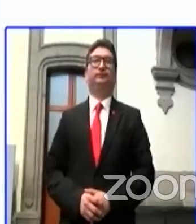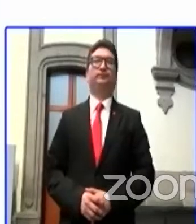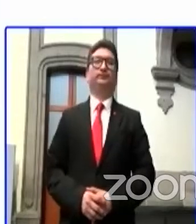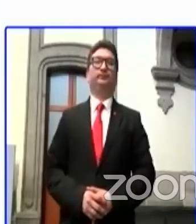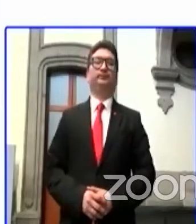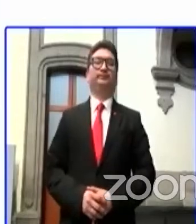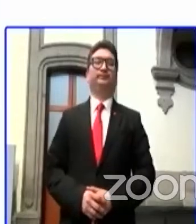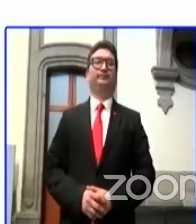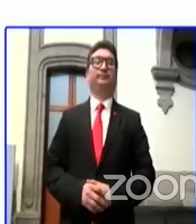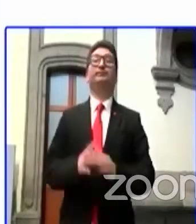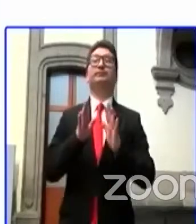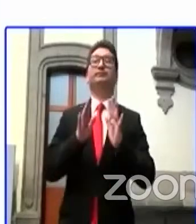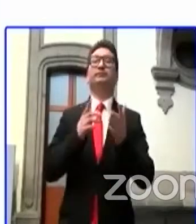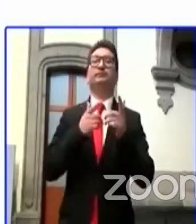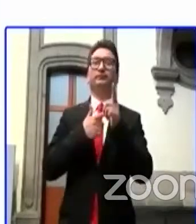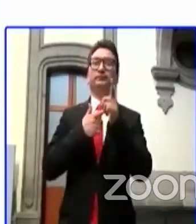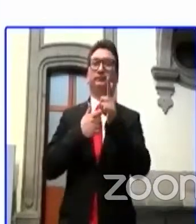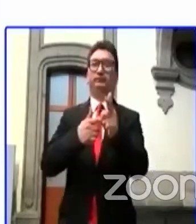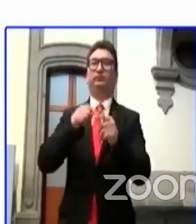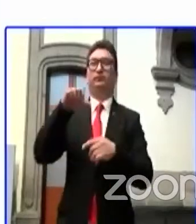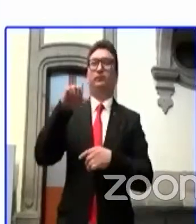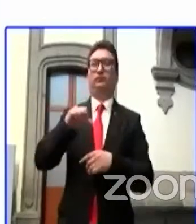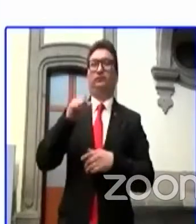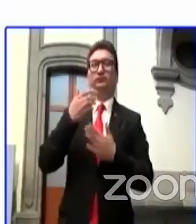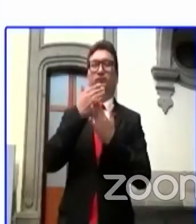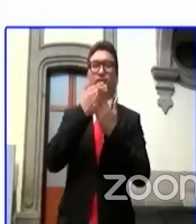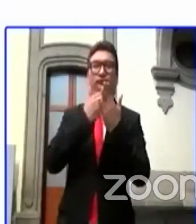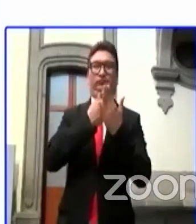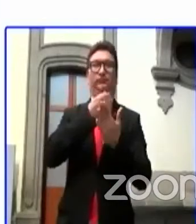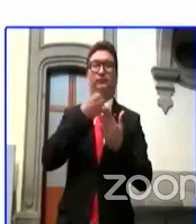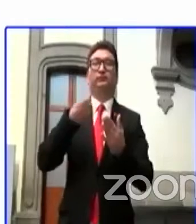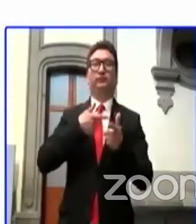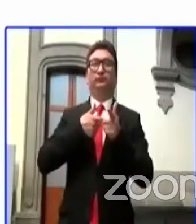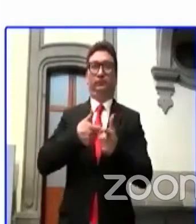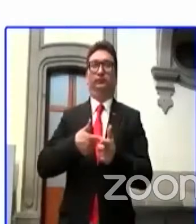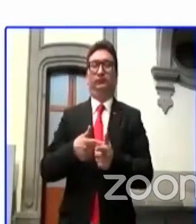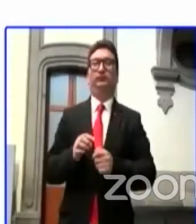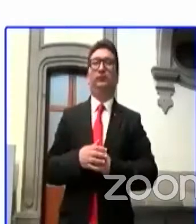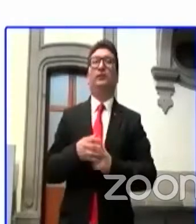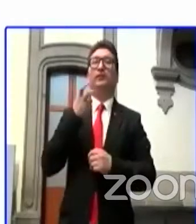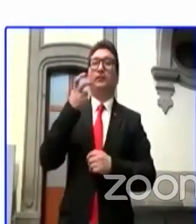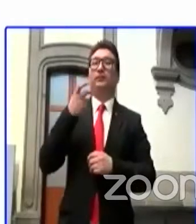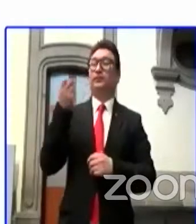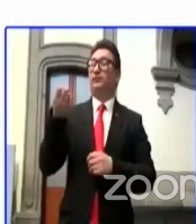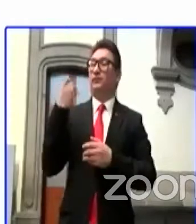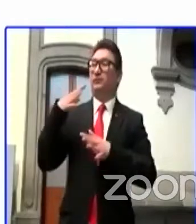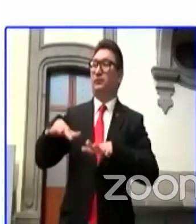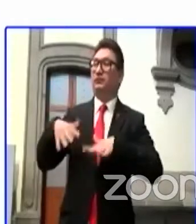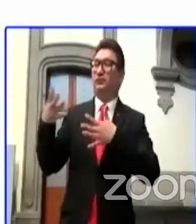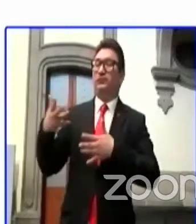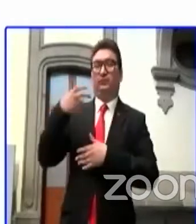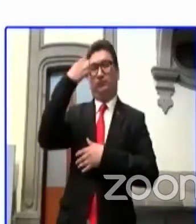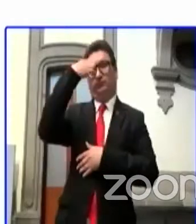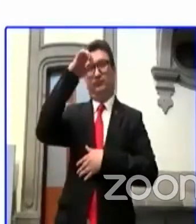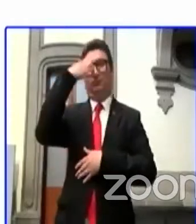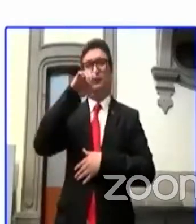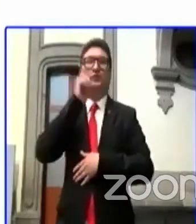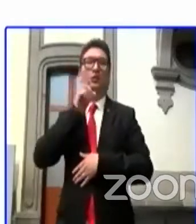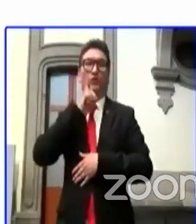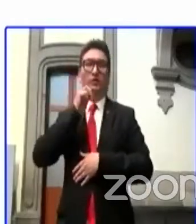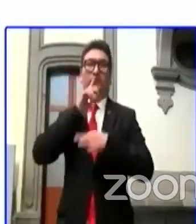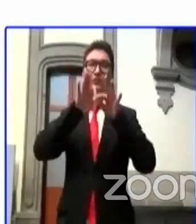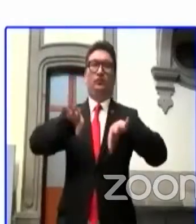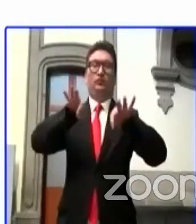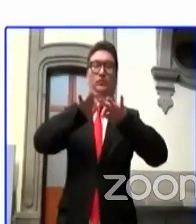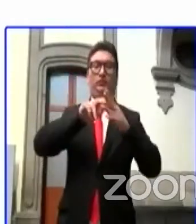Para continuar con el desarrollo de esta actividad, damos inicio al panel de expertas. Importancia de los planes nacionales